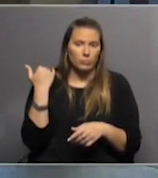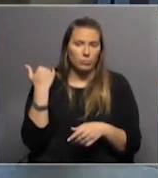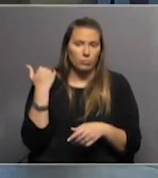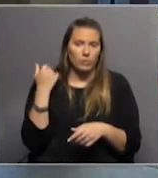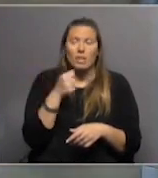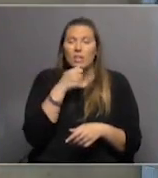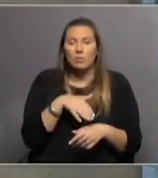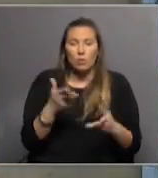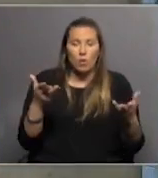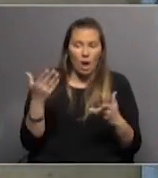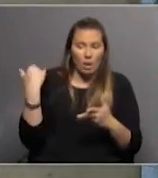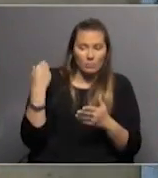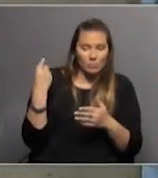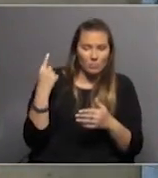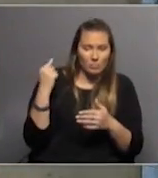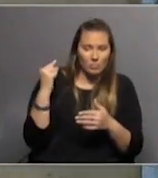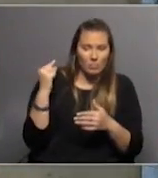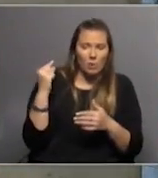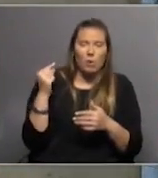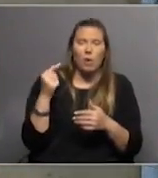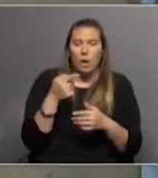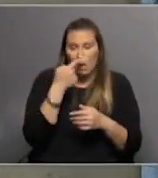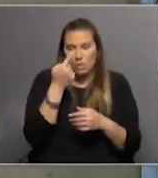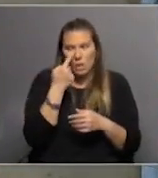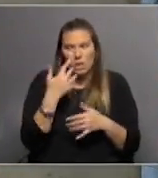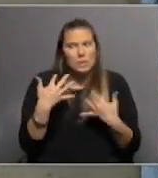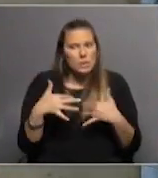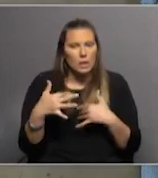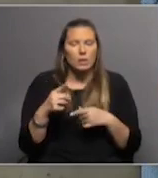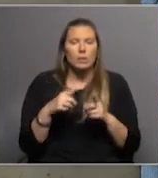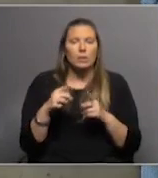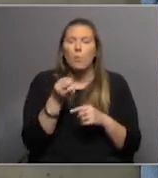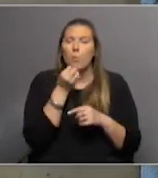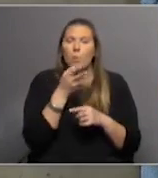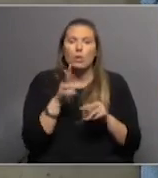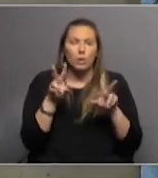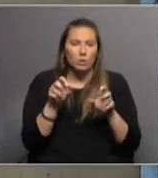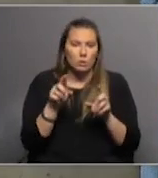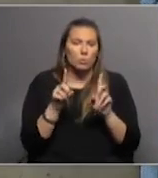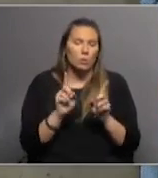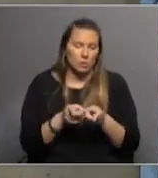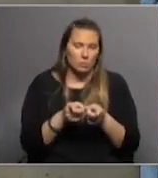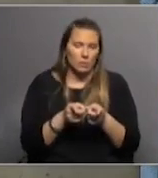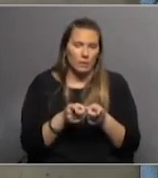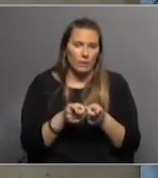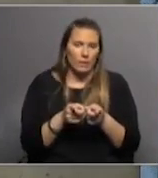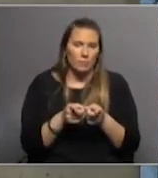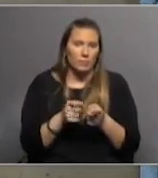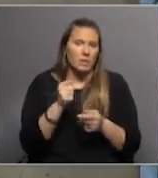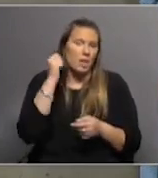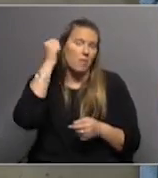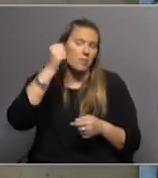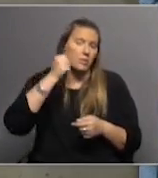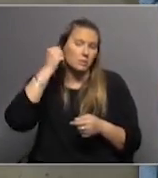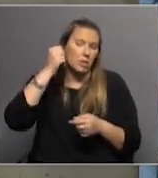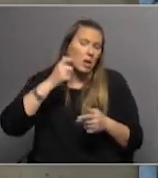la historia reciente interesa mucho, y hay buenos títulos allí también. Y bueno, la ficción